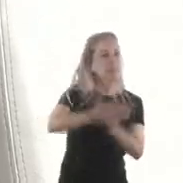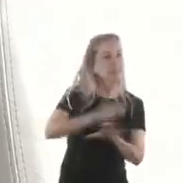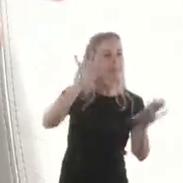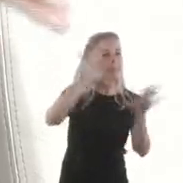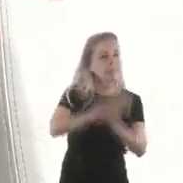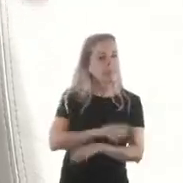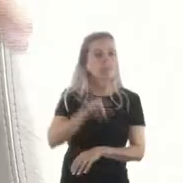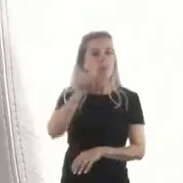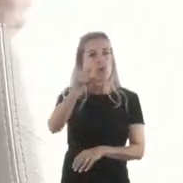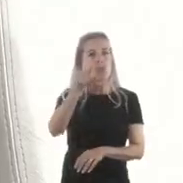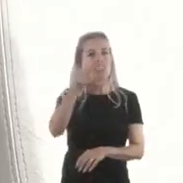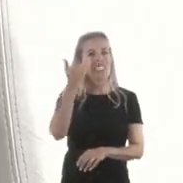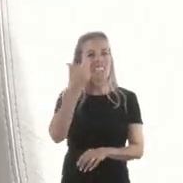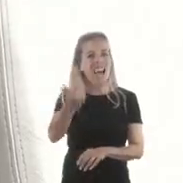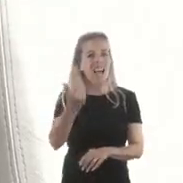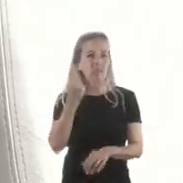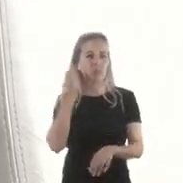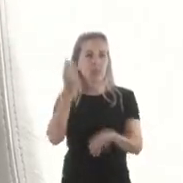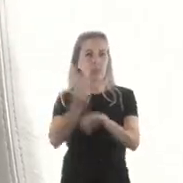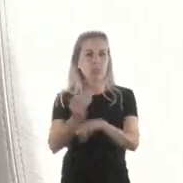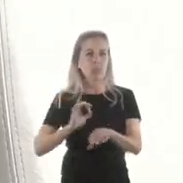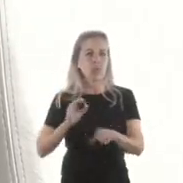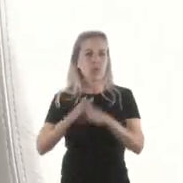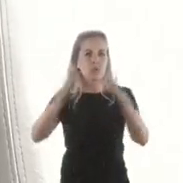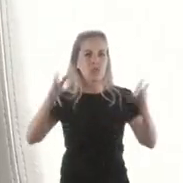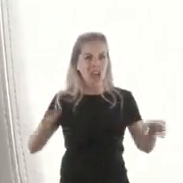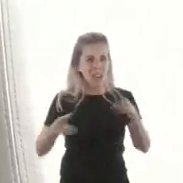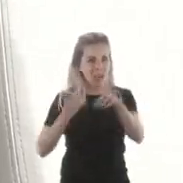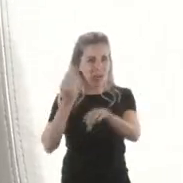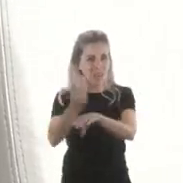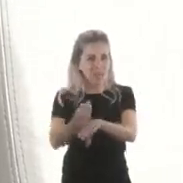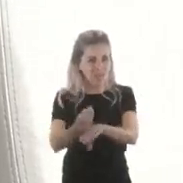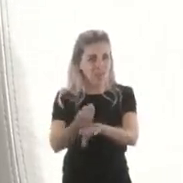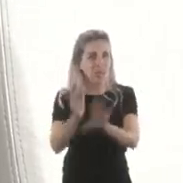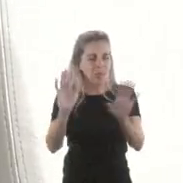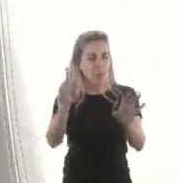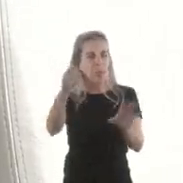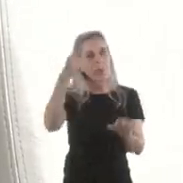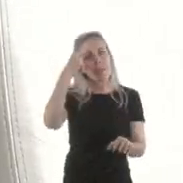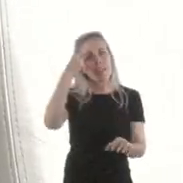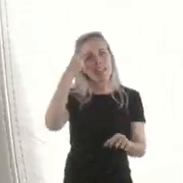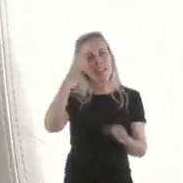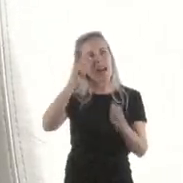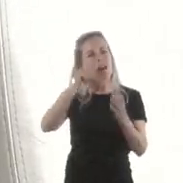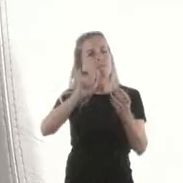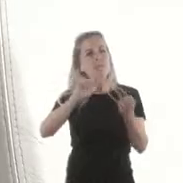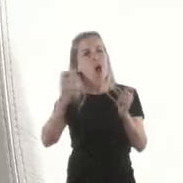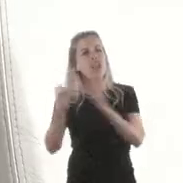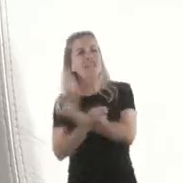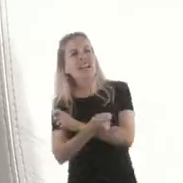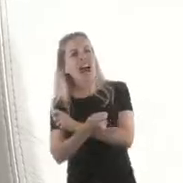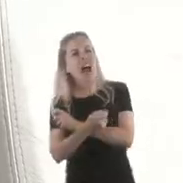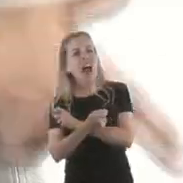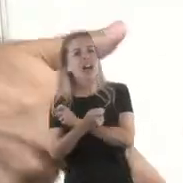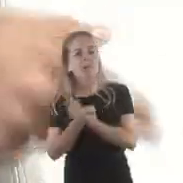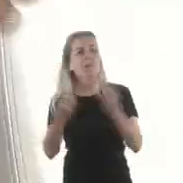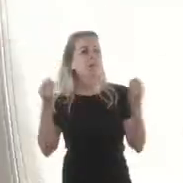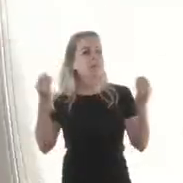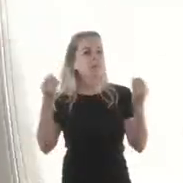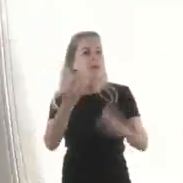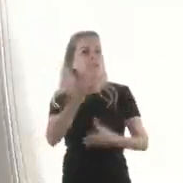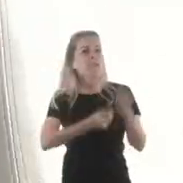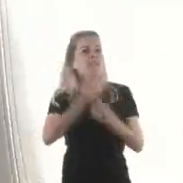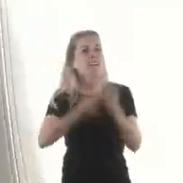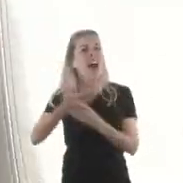ya hace un año que está en la gestión, también tiene rango de ministra. ¿Qué cree que habría que corregir en lo que queda? ¿Qué errores se cometieron?